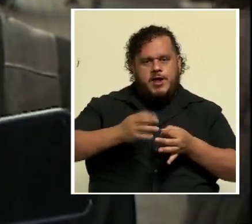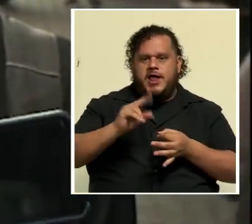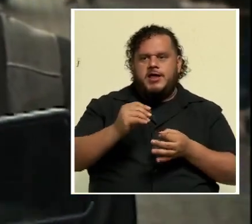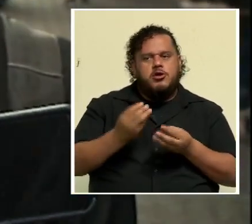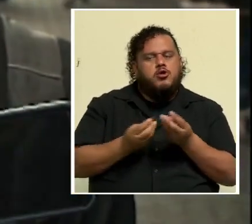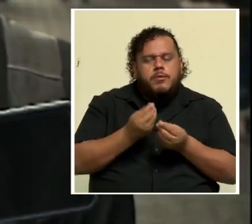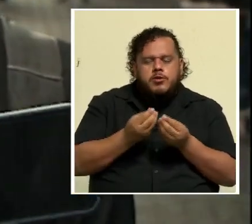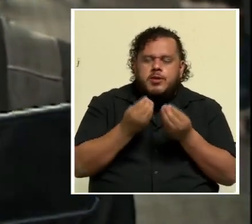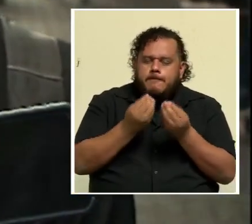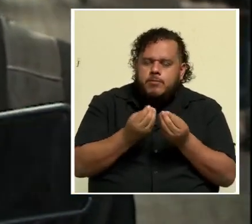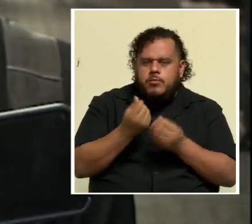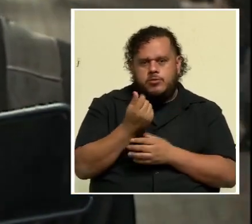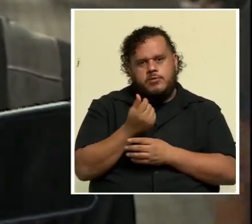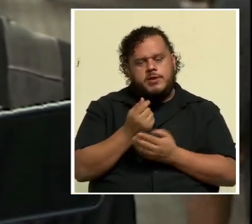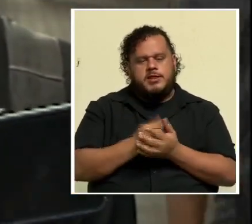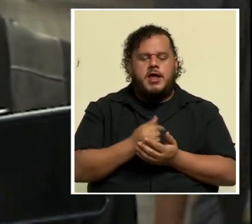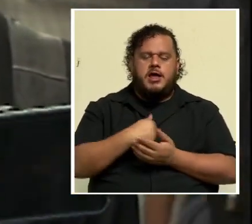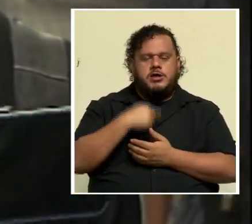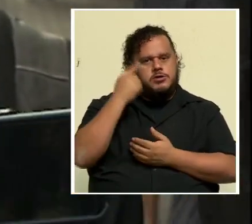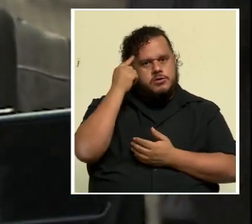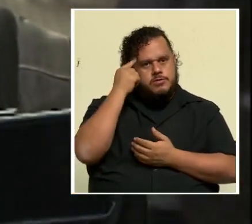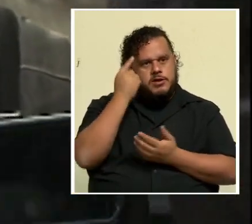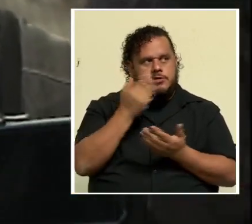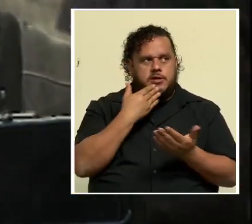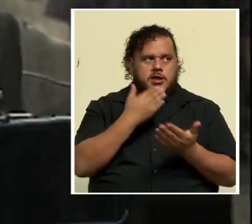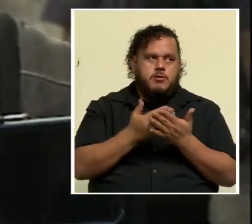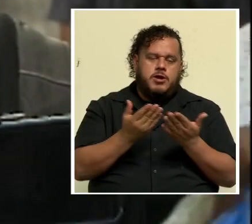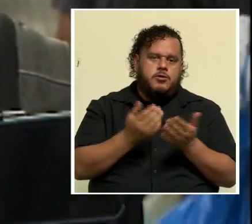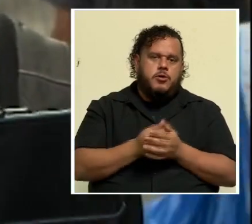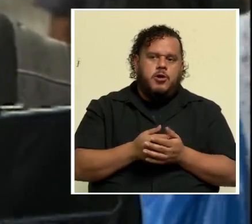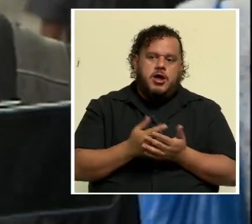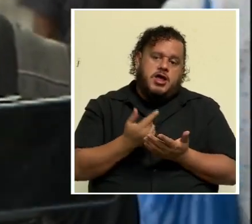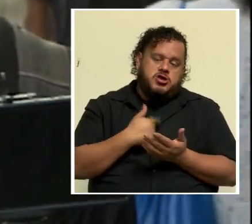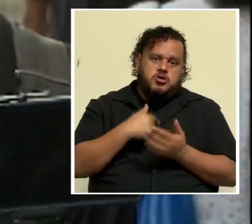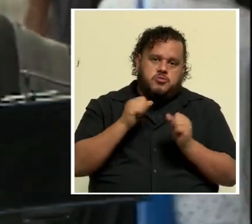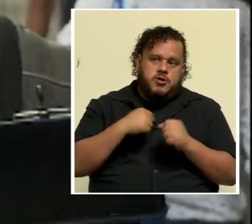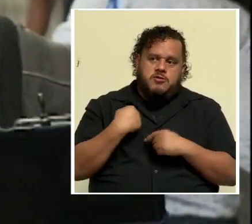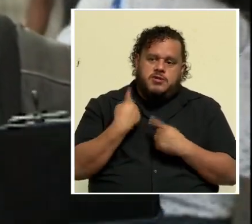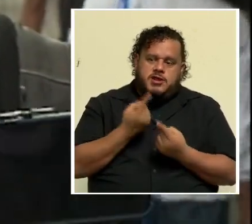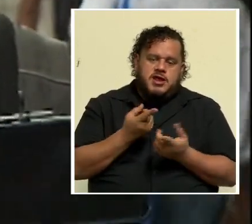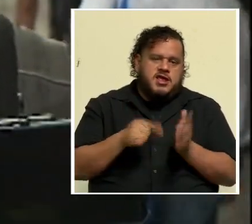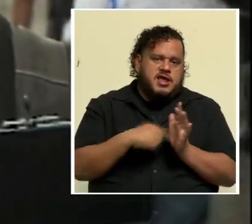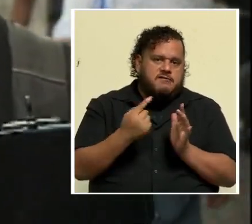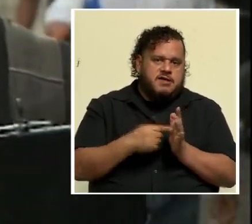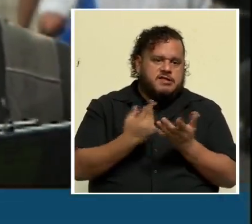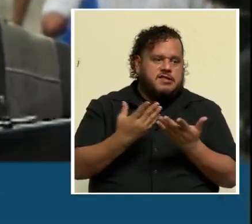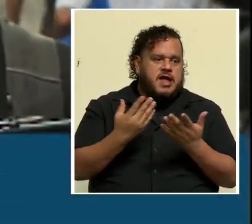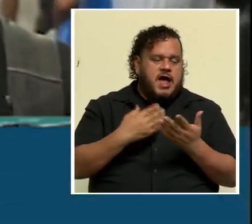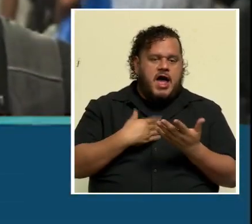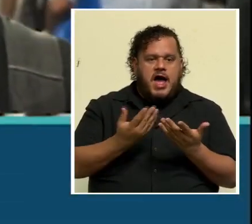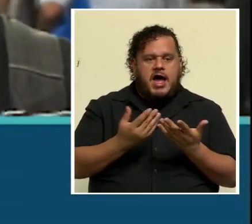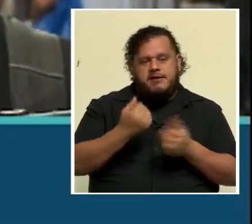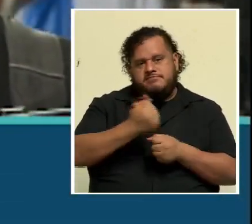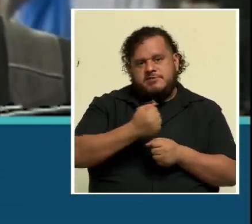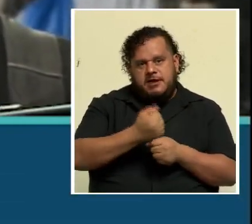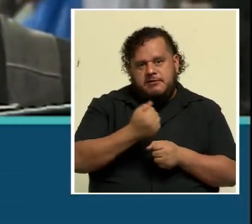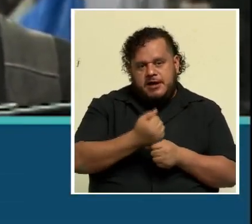dinero, yo pienso que pues no hago mal a nadie con venir aquí de vez en cuando a pulsearla, como dicen.